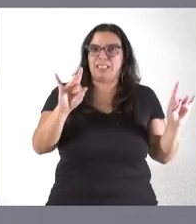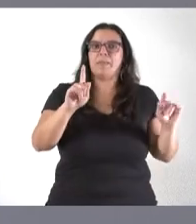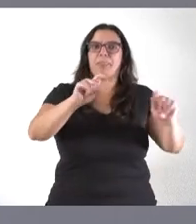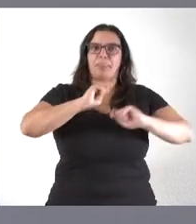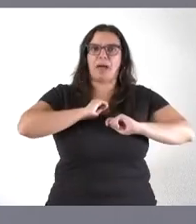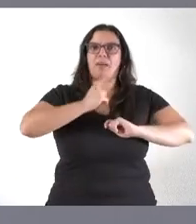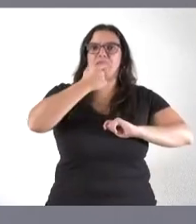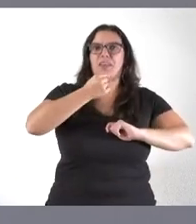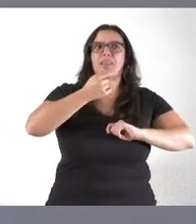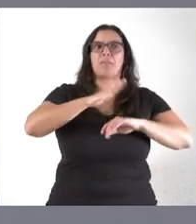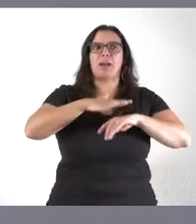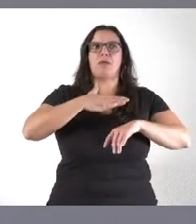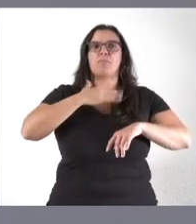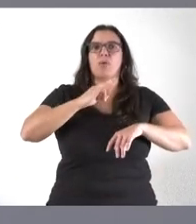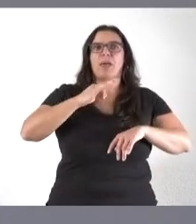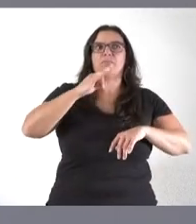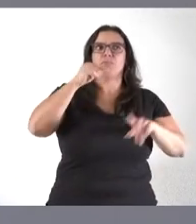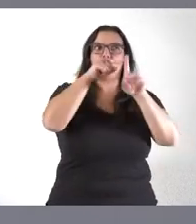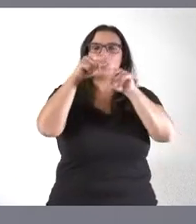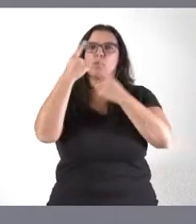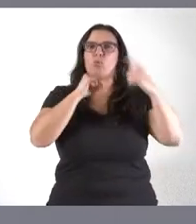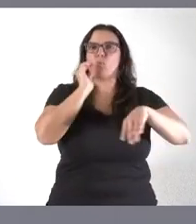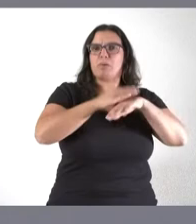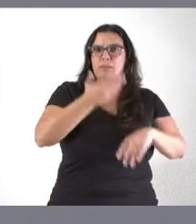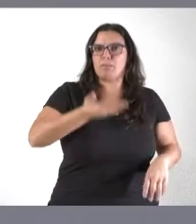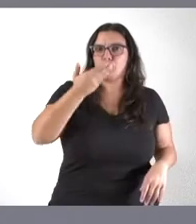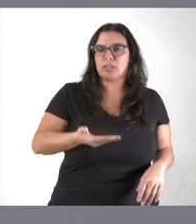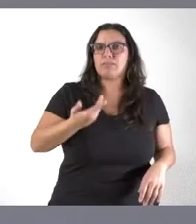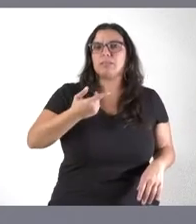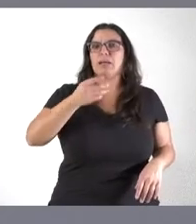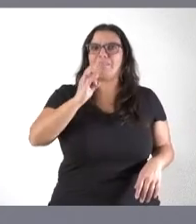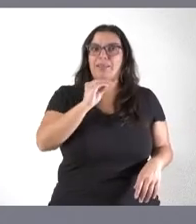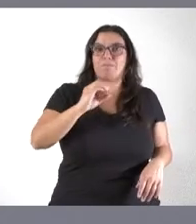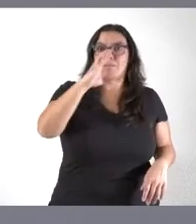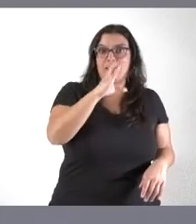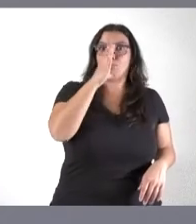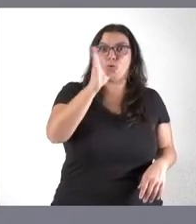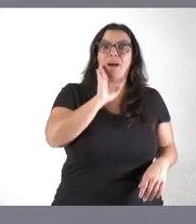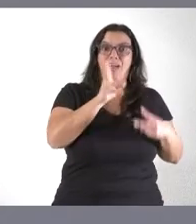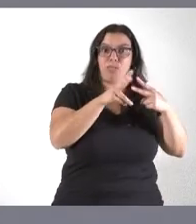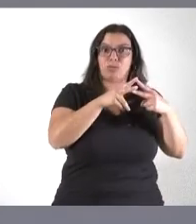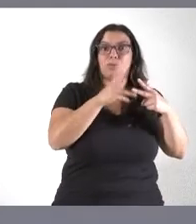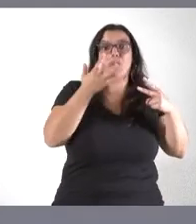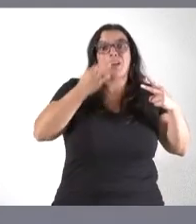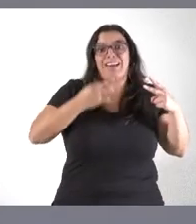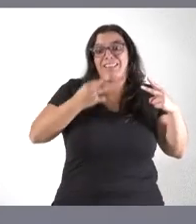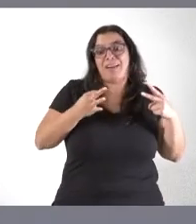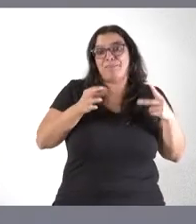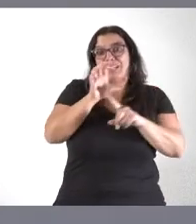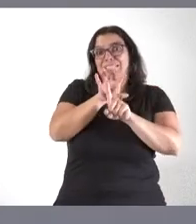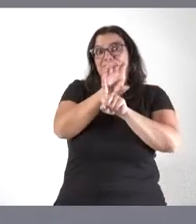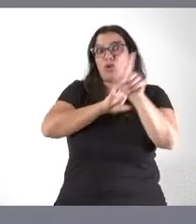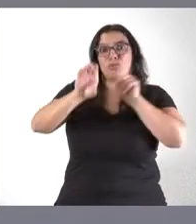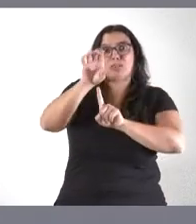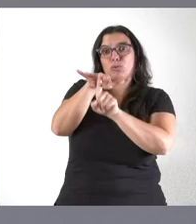atender algunas importantes finalidades sí que es verdad que hay un crecimiento por esta materia pero sí que es verdad que es un crecimiento en un contexto de inflación y